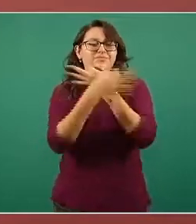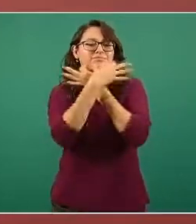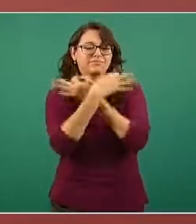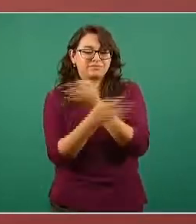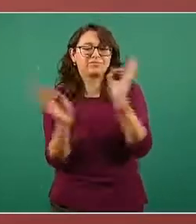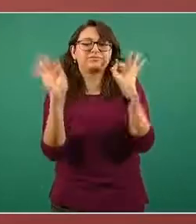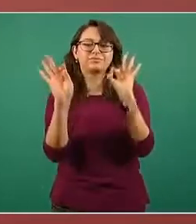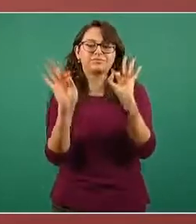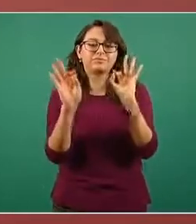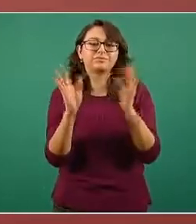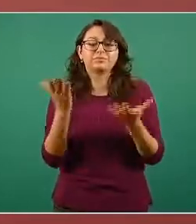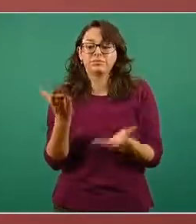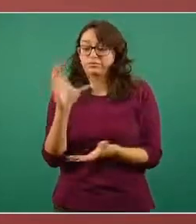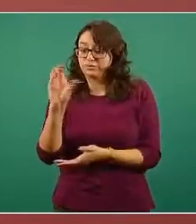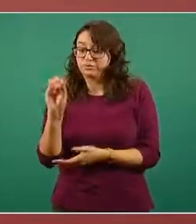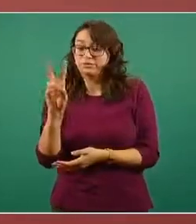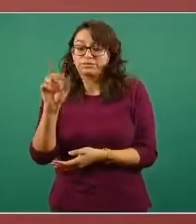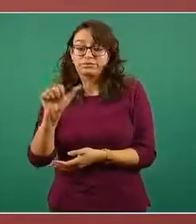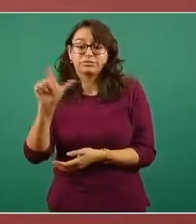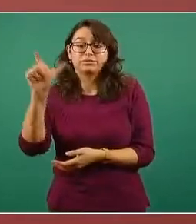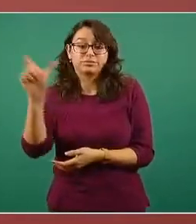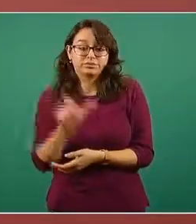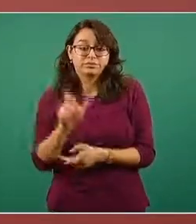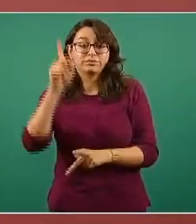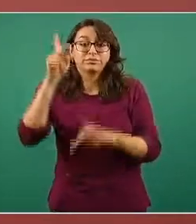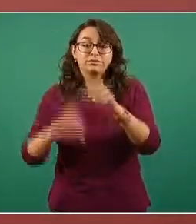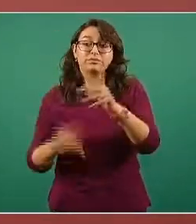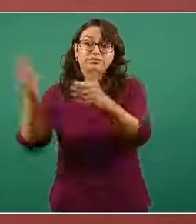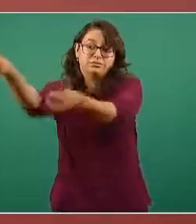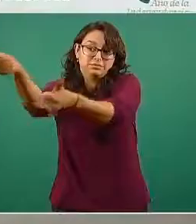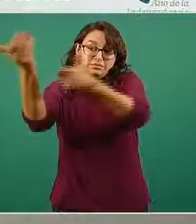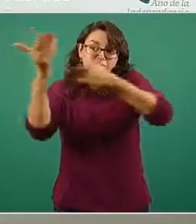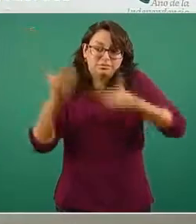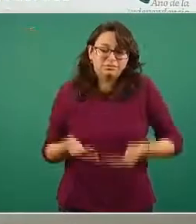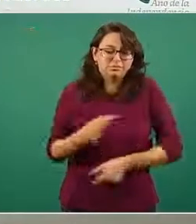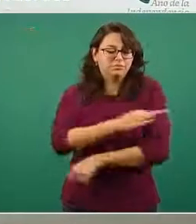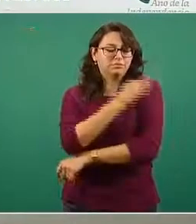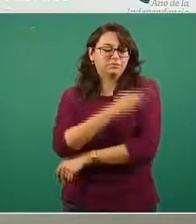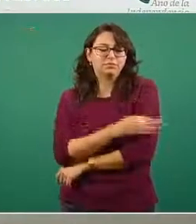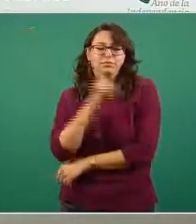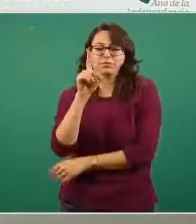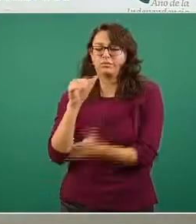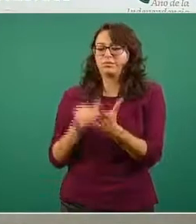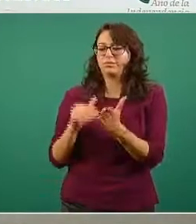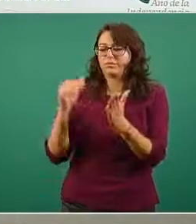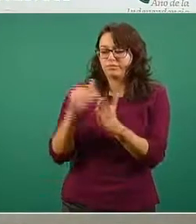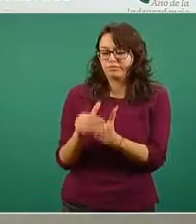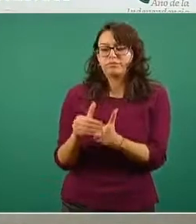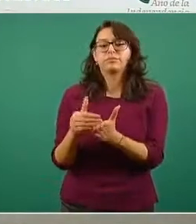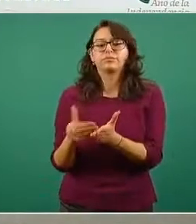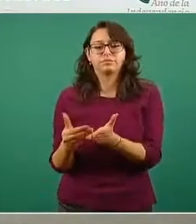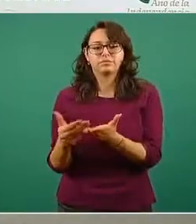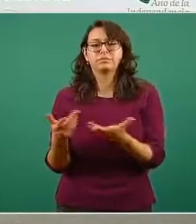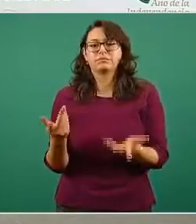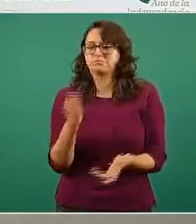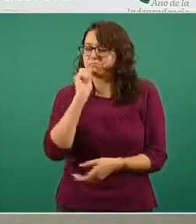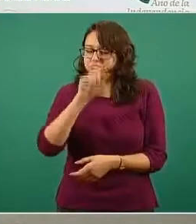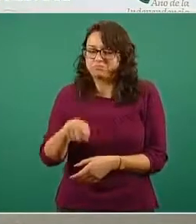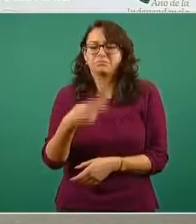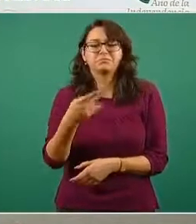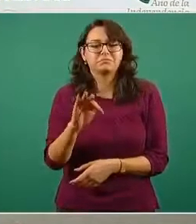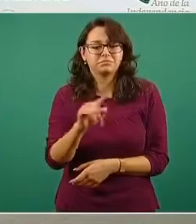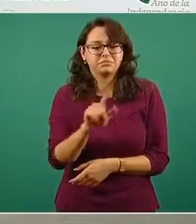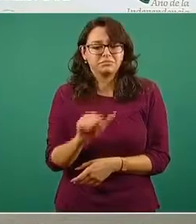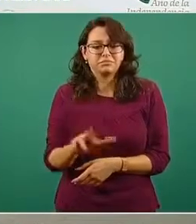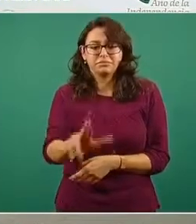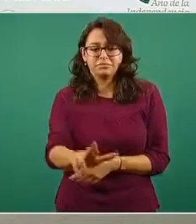tener específicamente proveniente de COVAX más de 1.250.000 vacunas justamente de Pfizer-BioNTech.